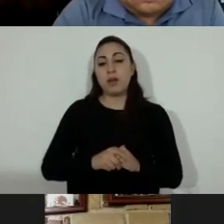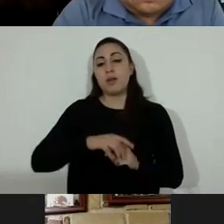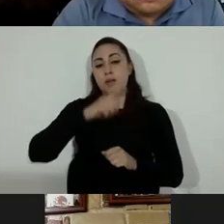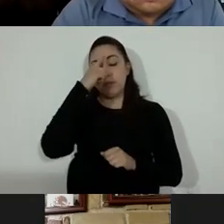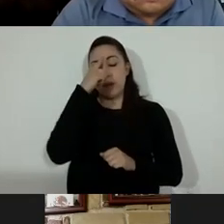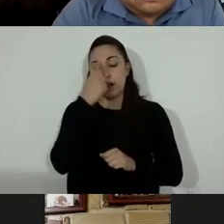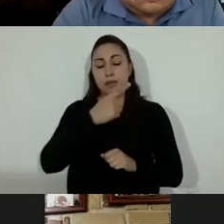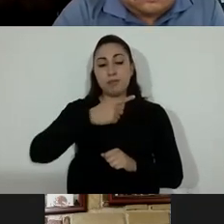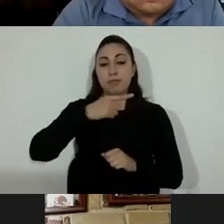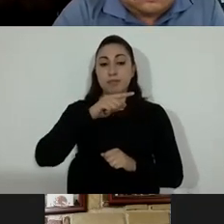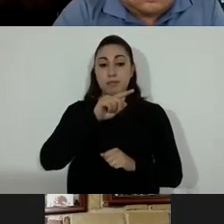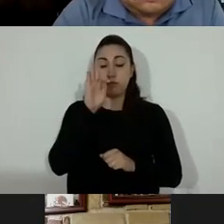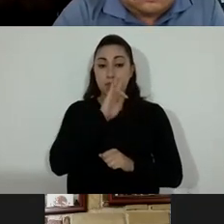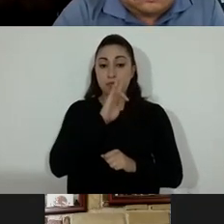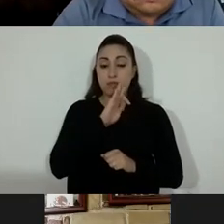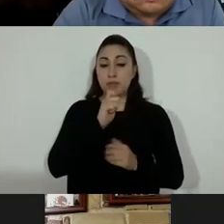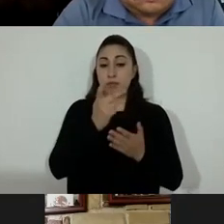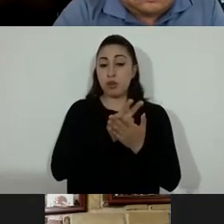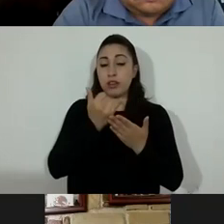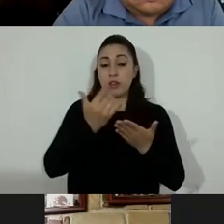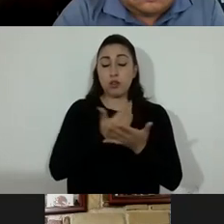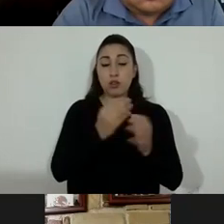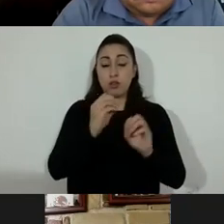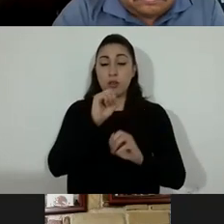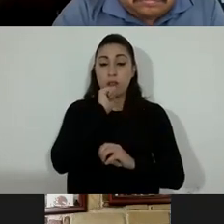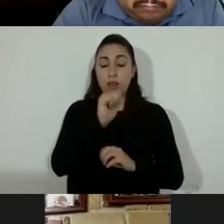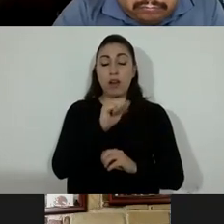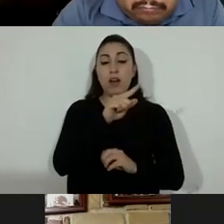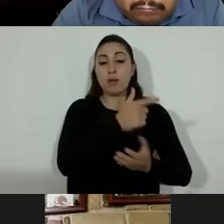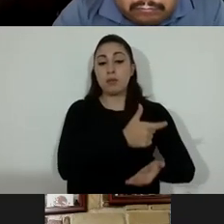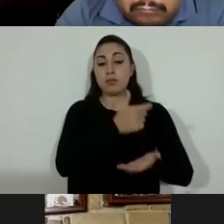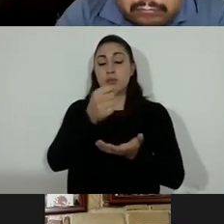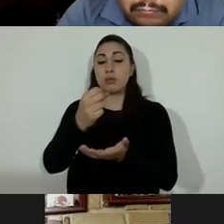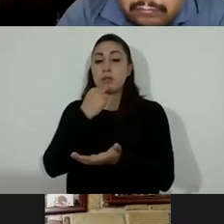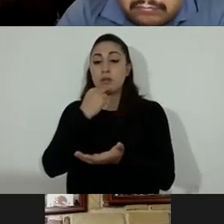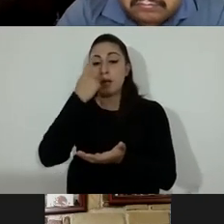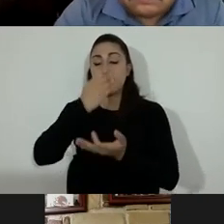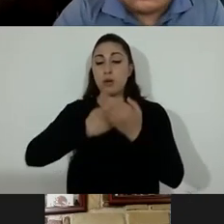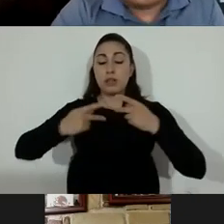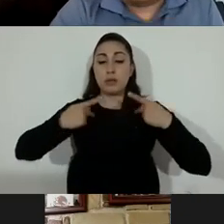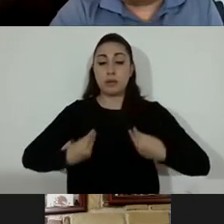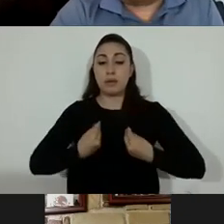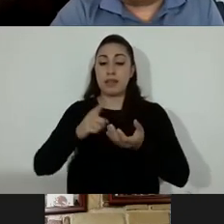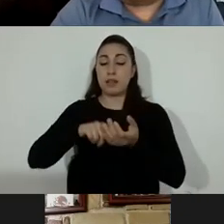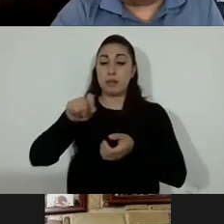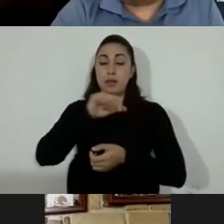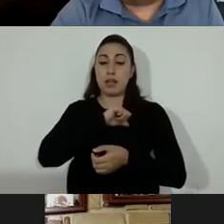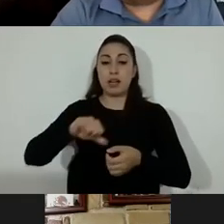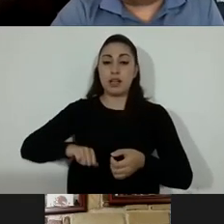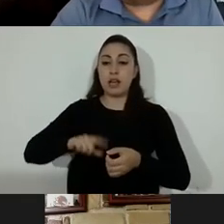del tejido social y la solidaridad entre las personas vecinas y habitantes de su demarcación